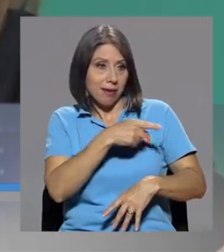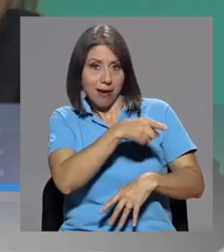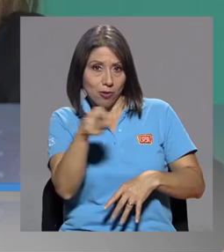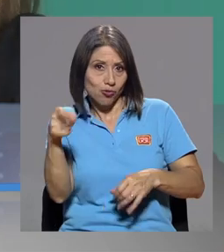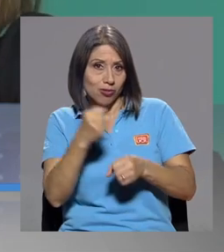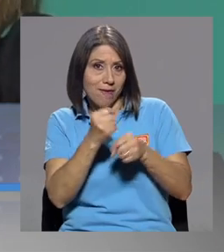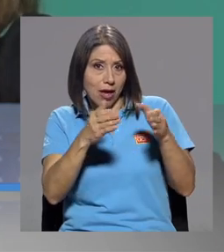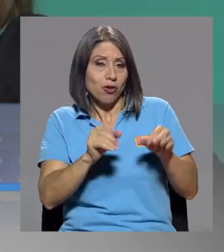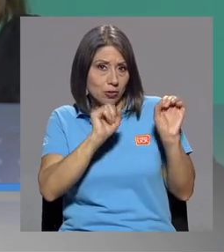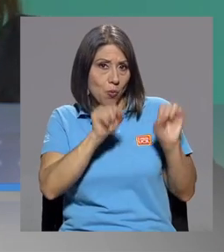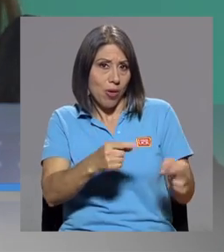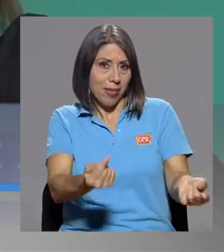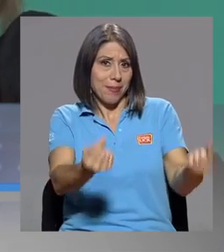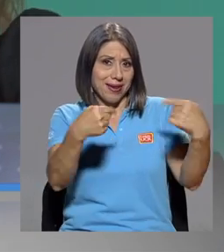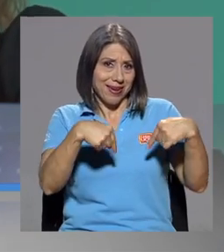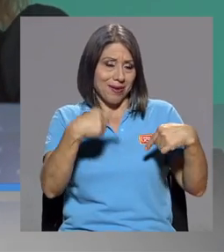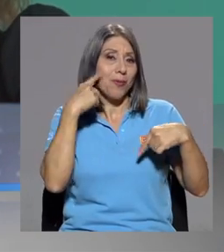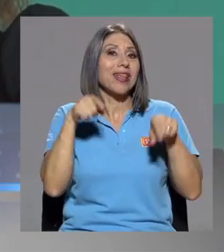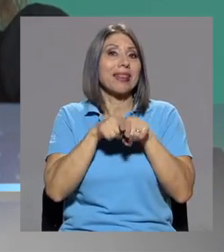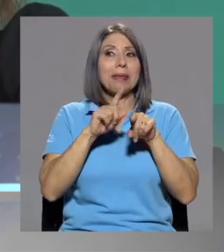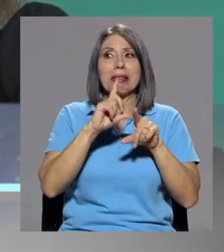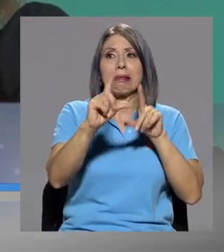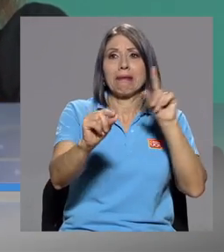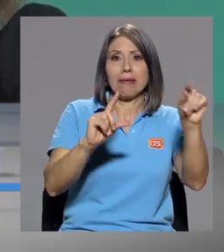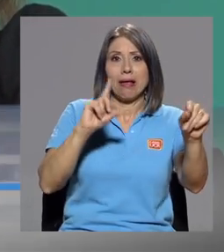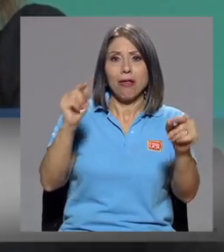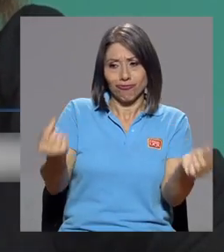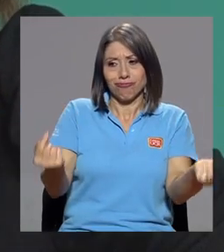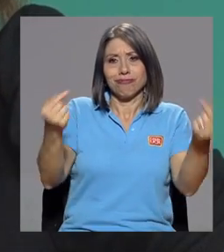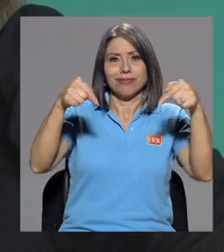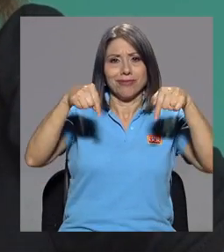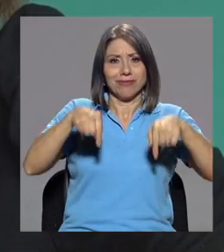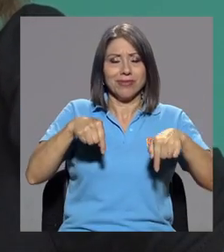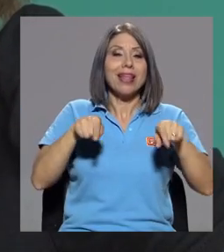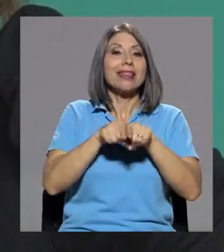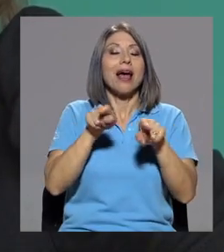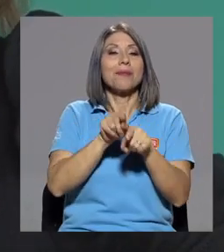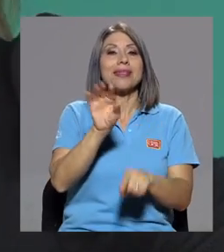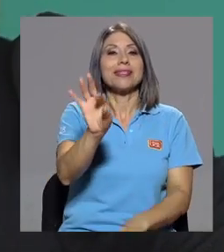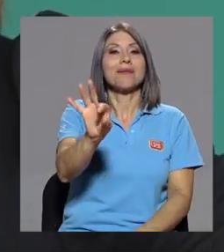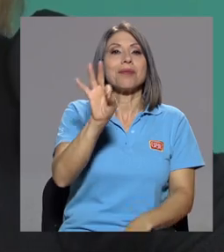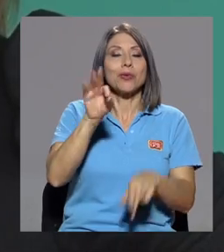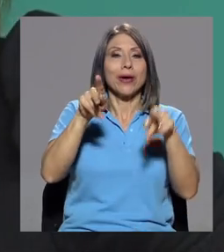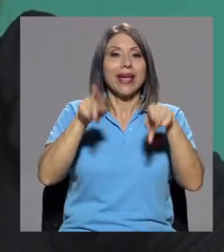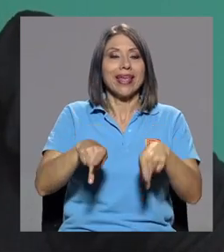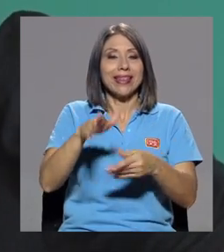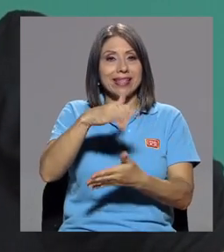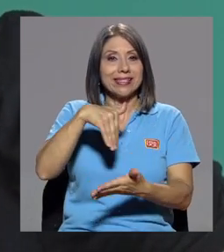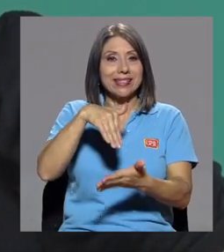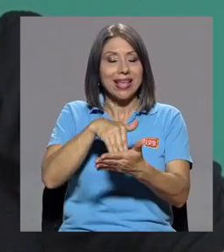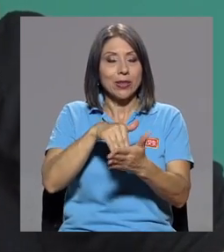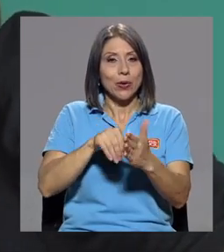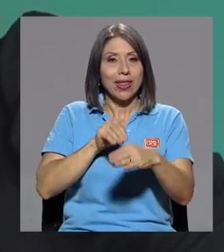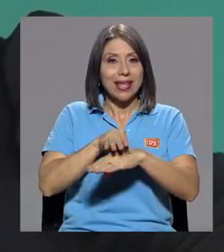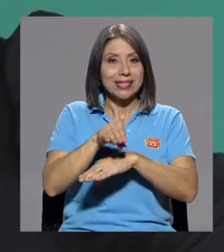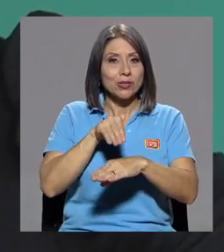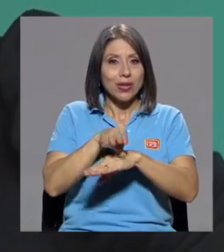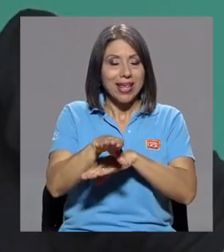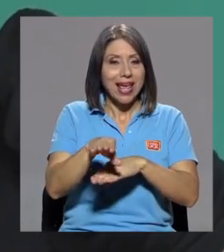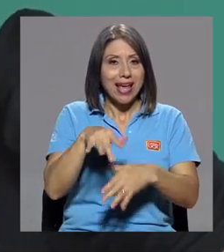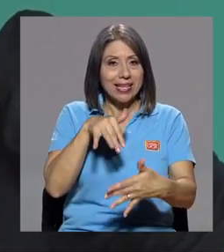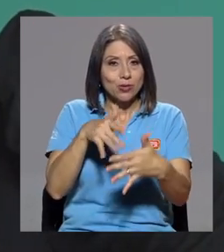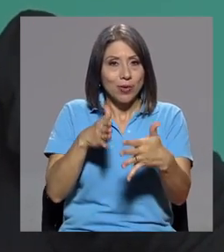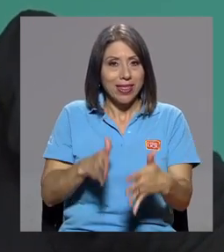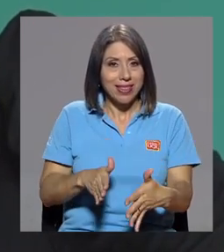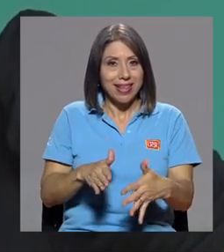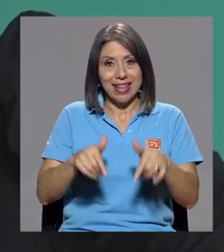también trabajar con las sedes y recintos. Y también se invitó a la gente de los centros de asesoría estudiantil de aquí, de